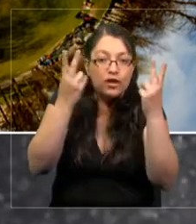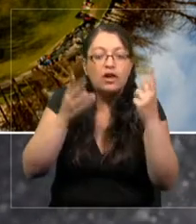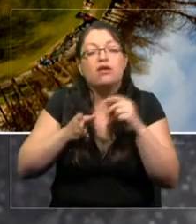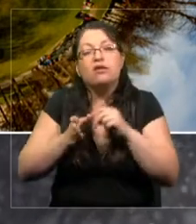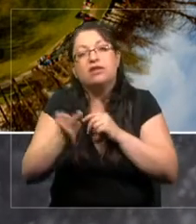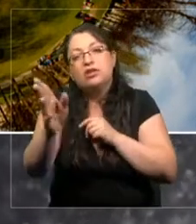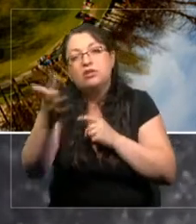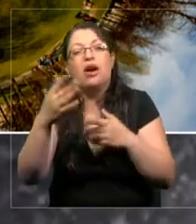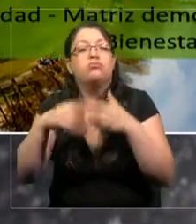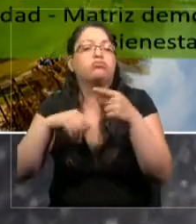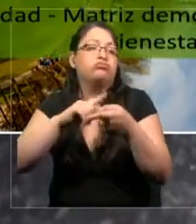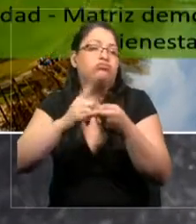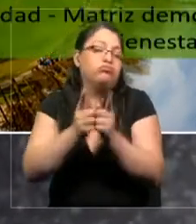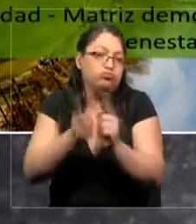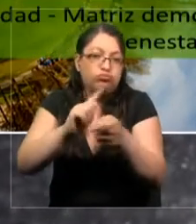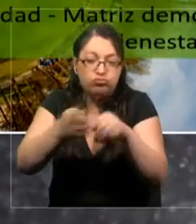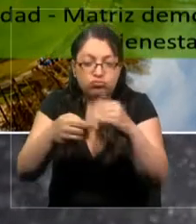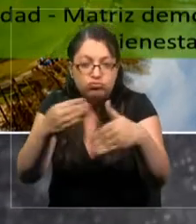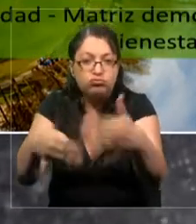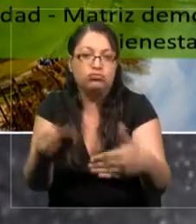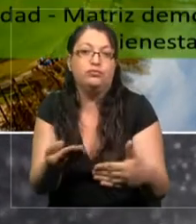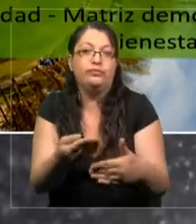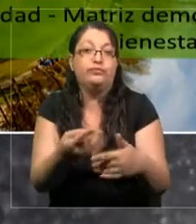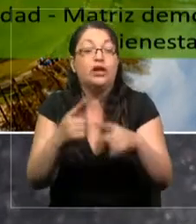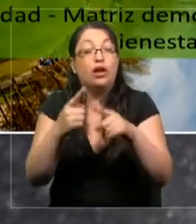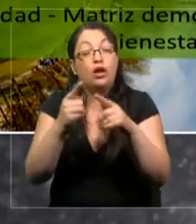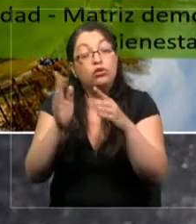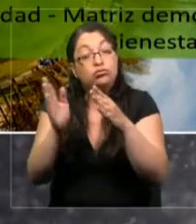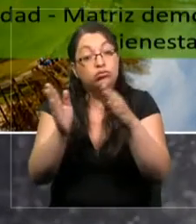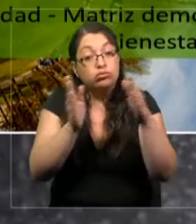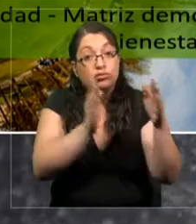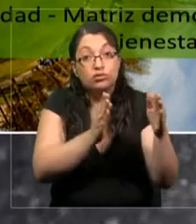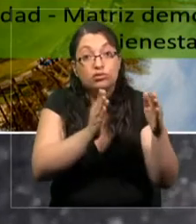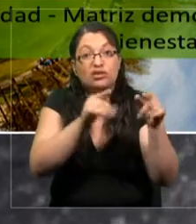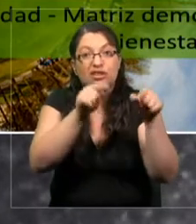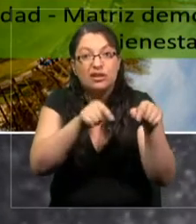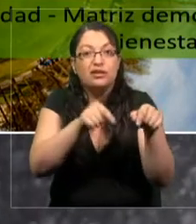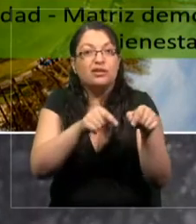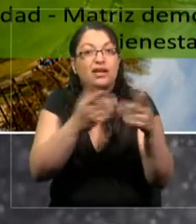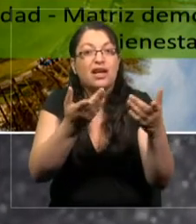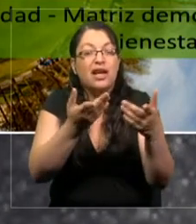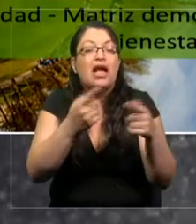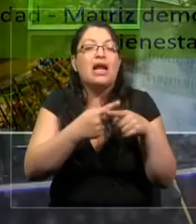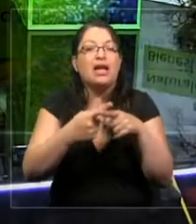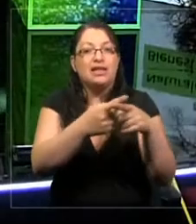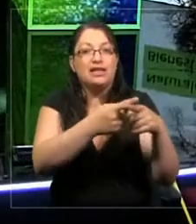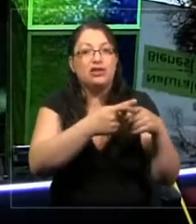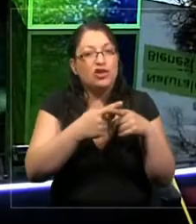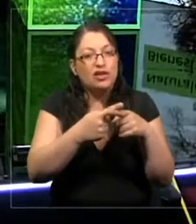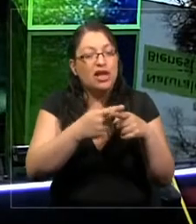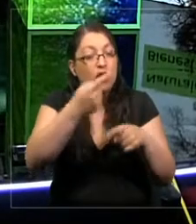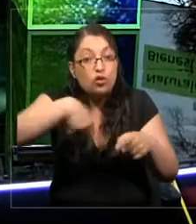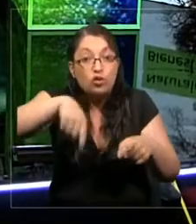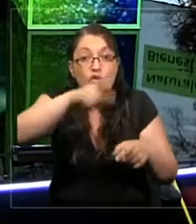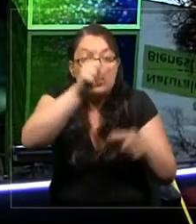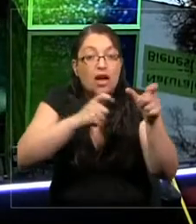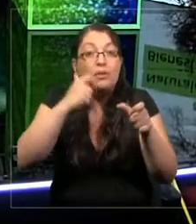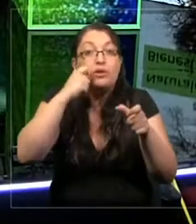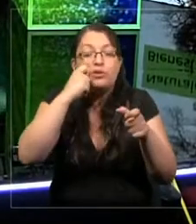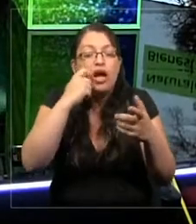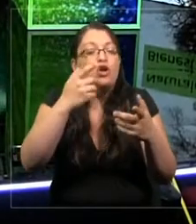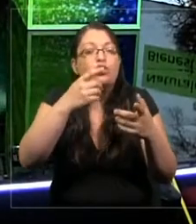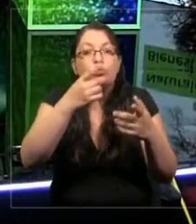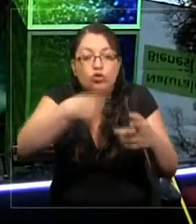en el tiempo evolucionar la otra parte de esta dupla es la sociedad los humanos somos animales